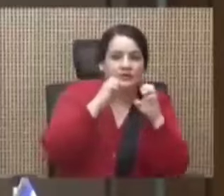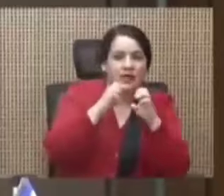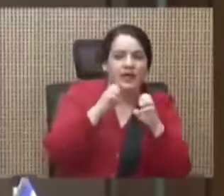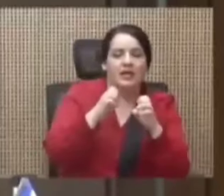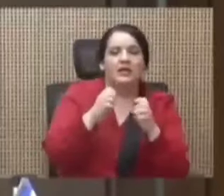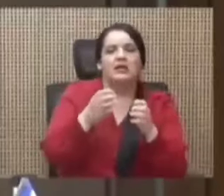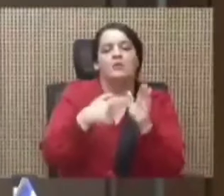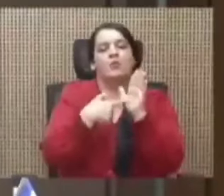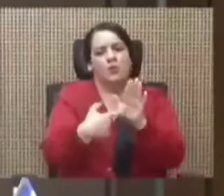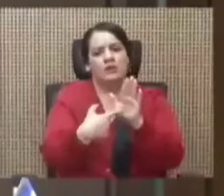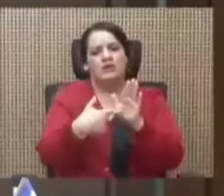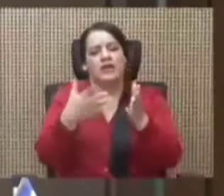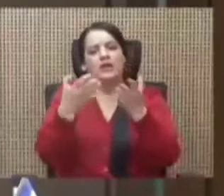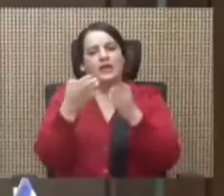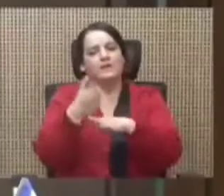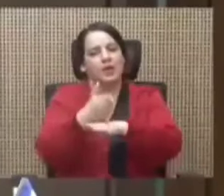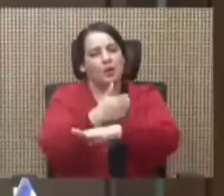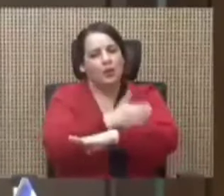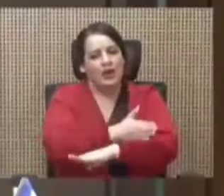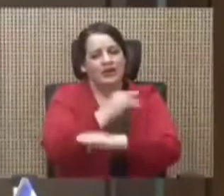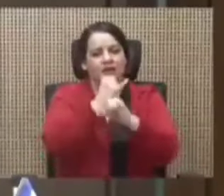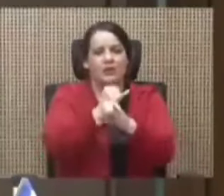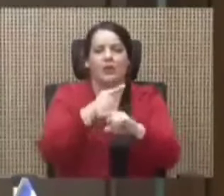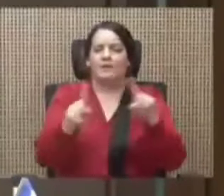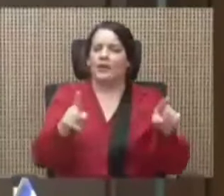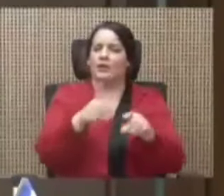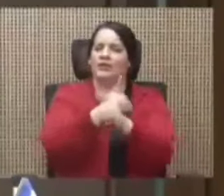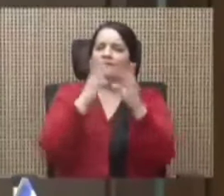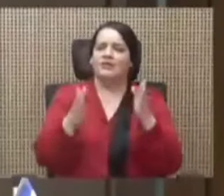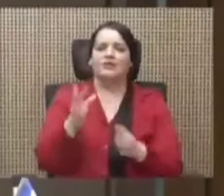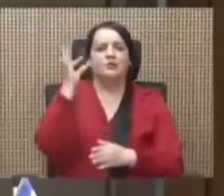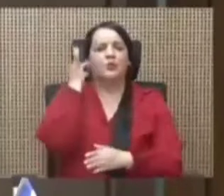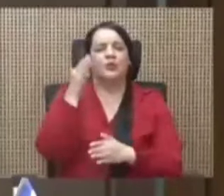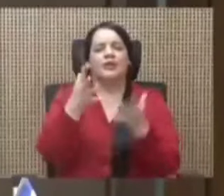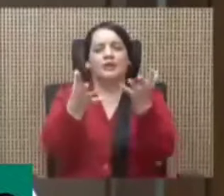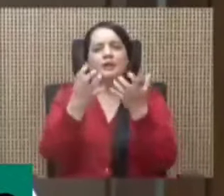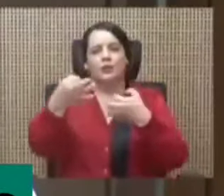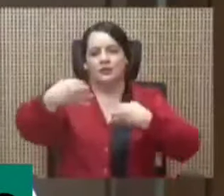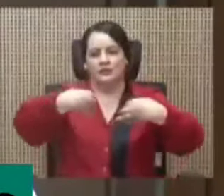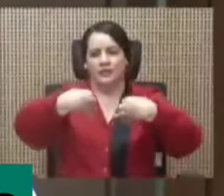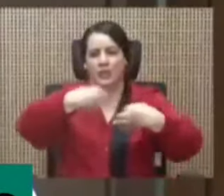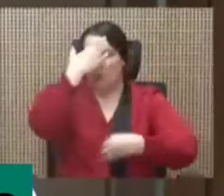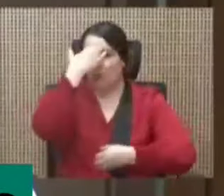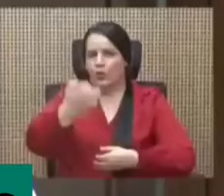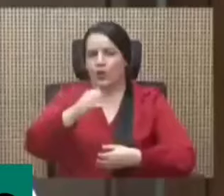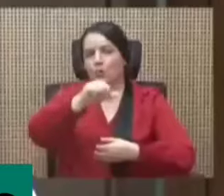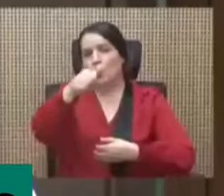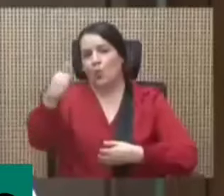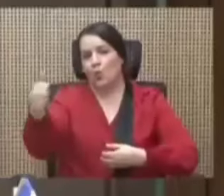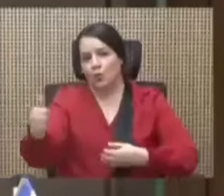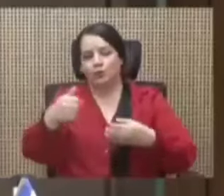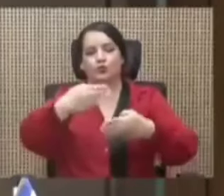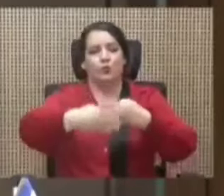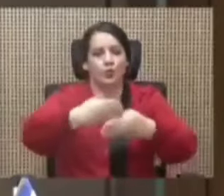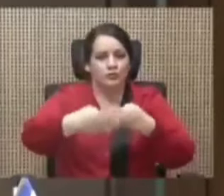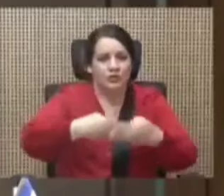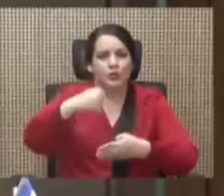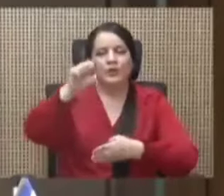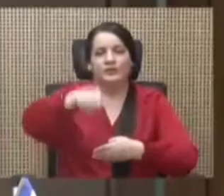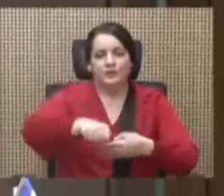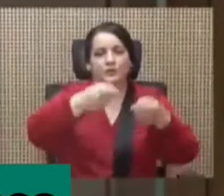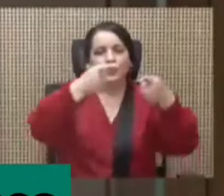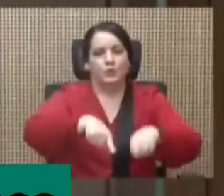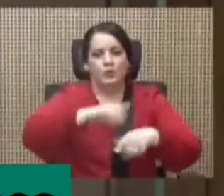la institución. Pero sin embargo, señora defensora, yo quiero que usted nos explique por qué en estos otros procesos que sí se dio, todos